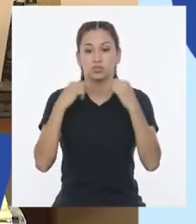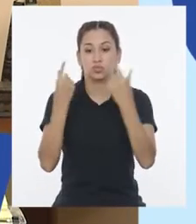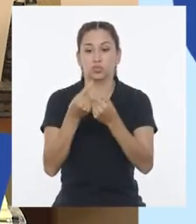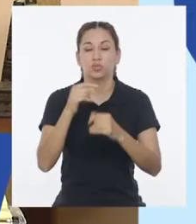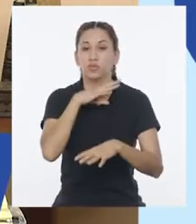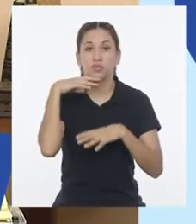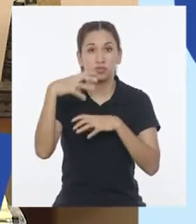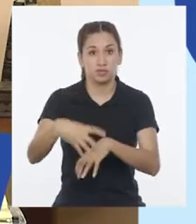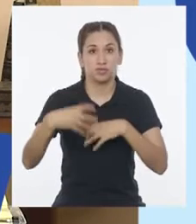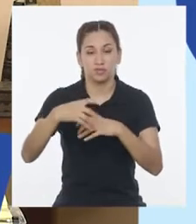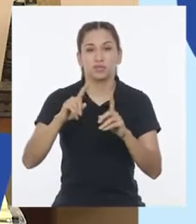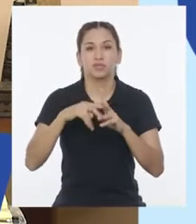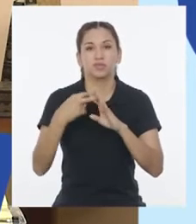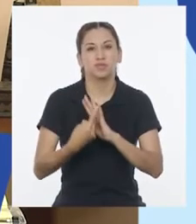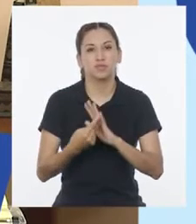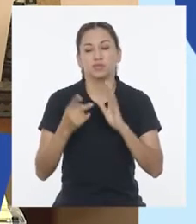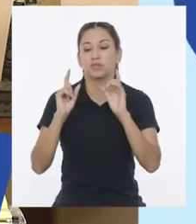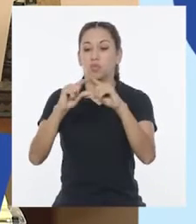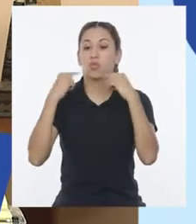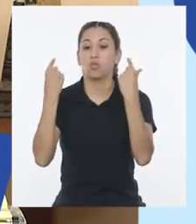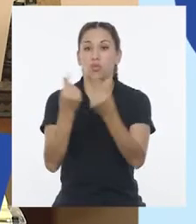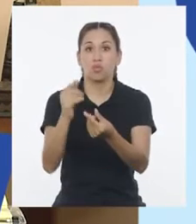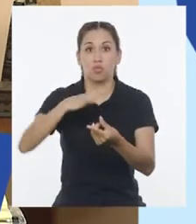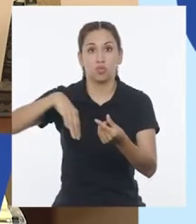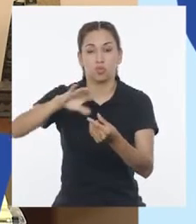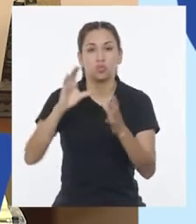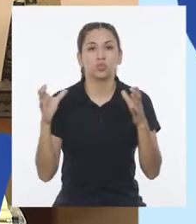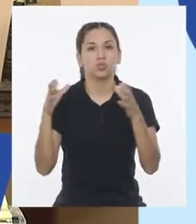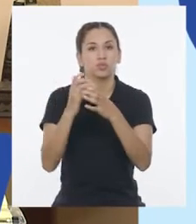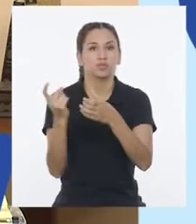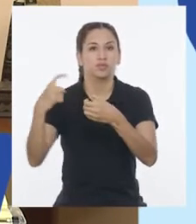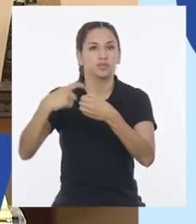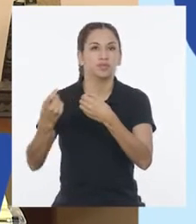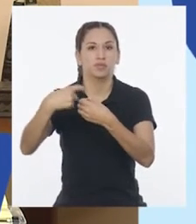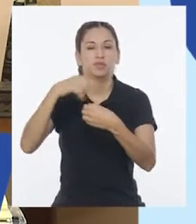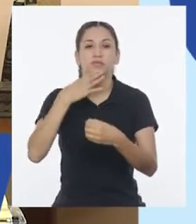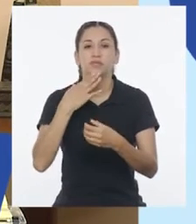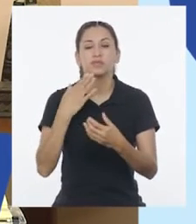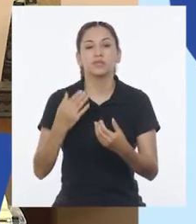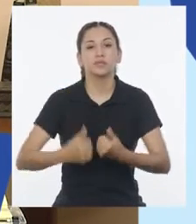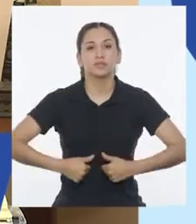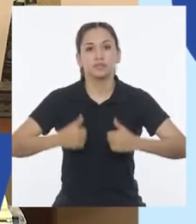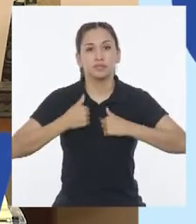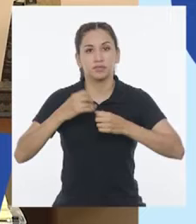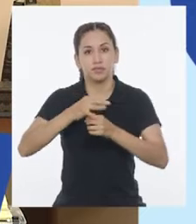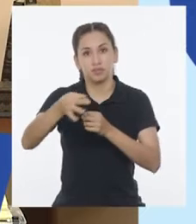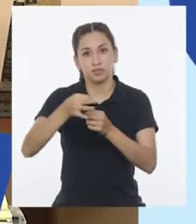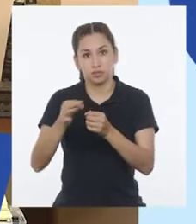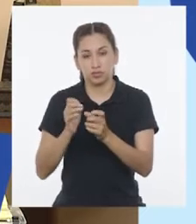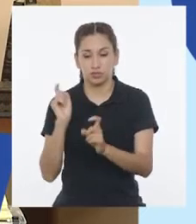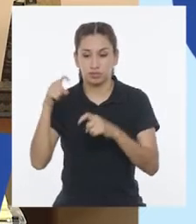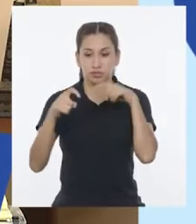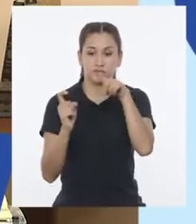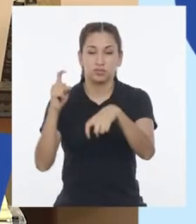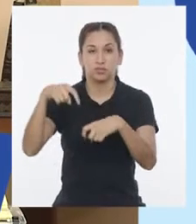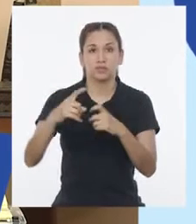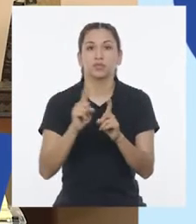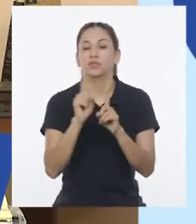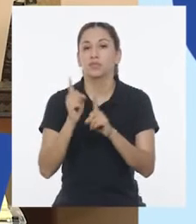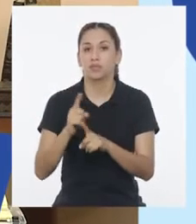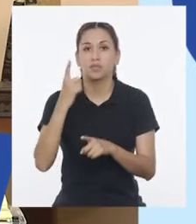ronda campesina como las organizaciones sociales integradas por pobladores rurales, así como